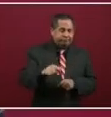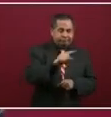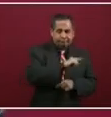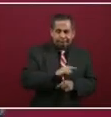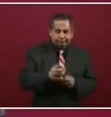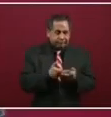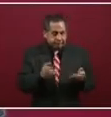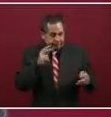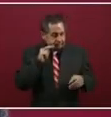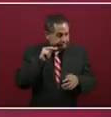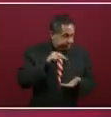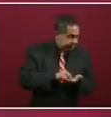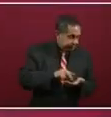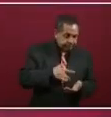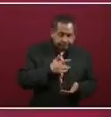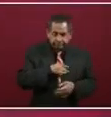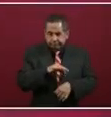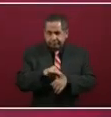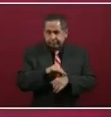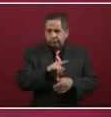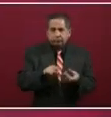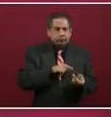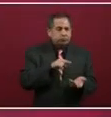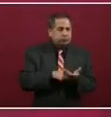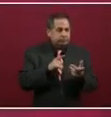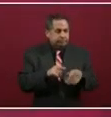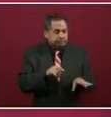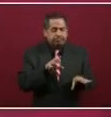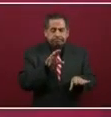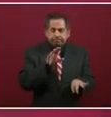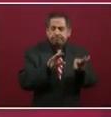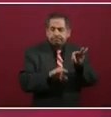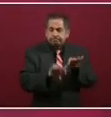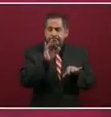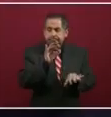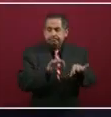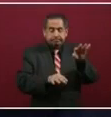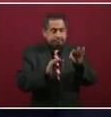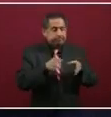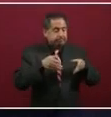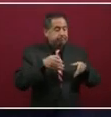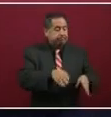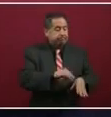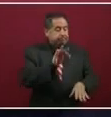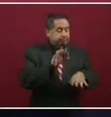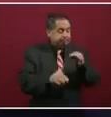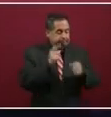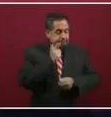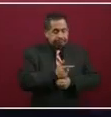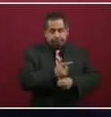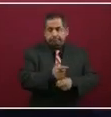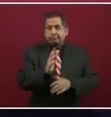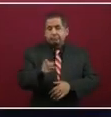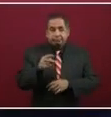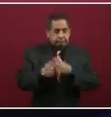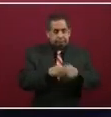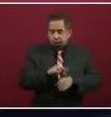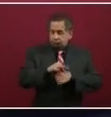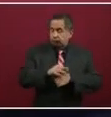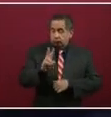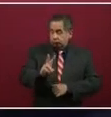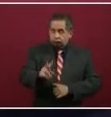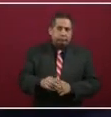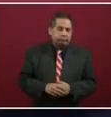al terreno donde se están encontrando las fosas. Ahora, mucho más,